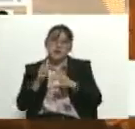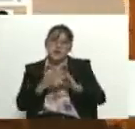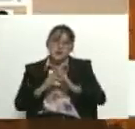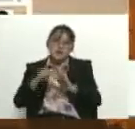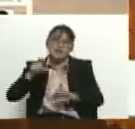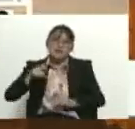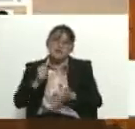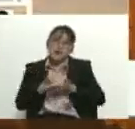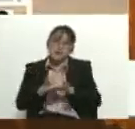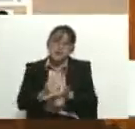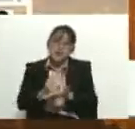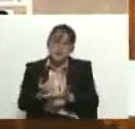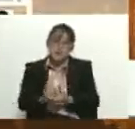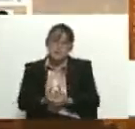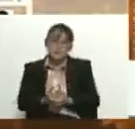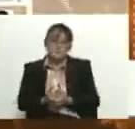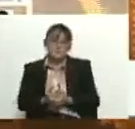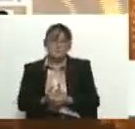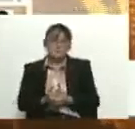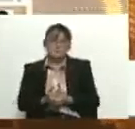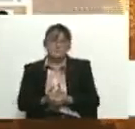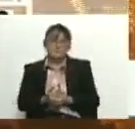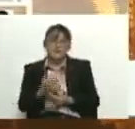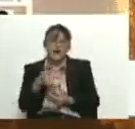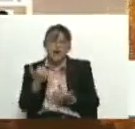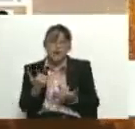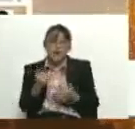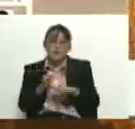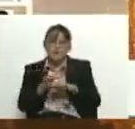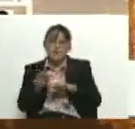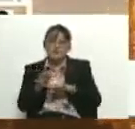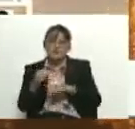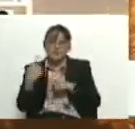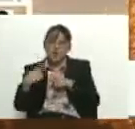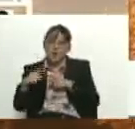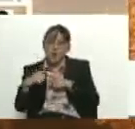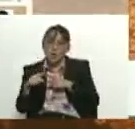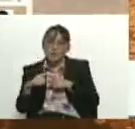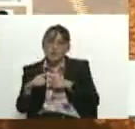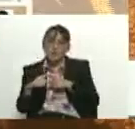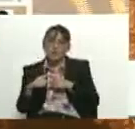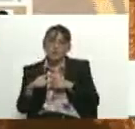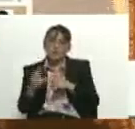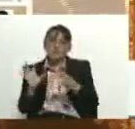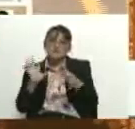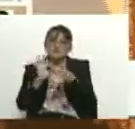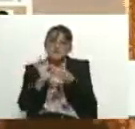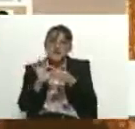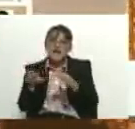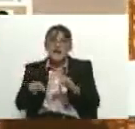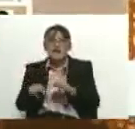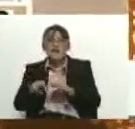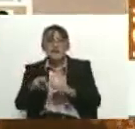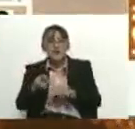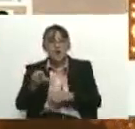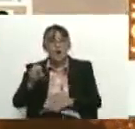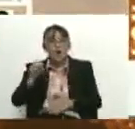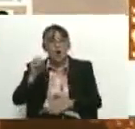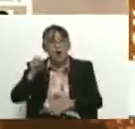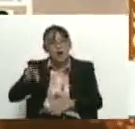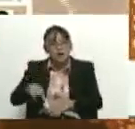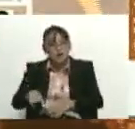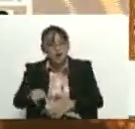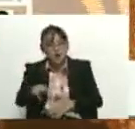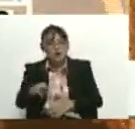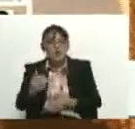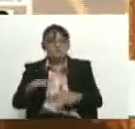como ya te lo dije en Guayabal en el municipio rondón por cabruta que limita con el río Orinoco y bueno ha venido sufriendo